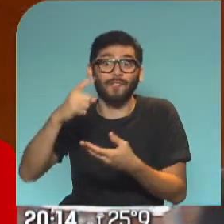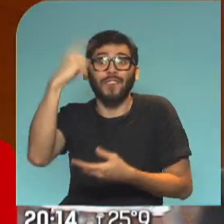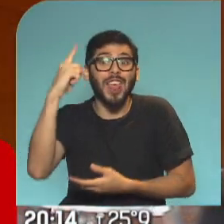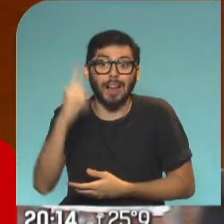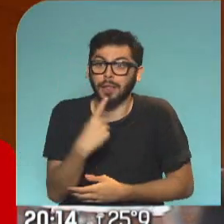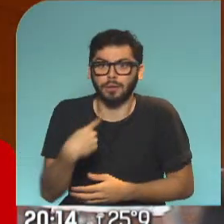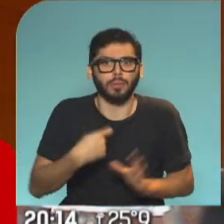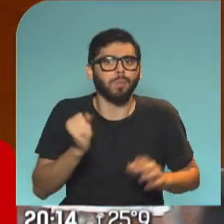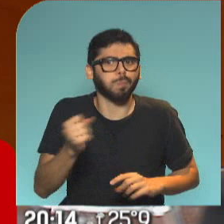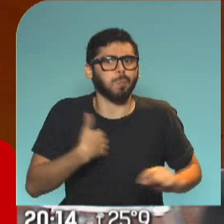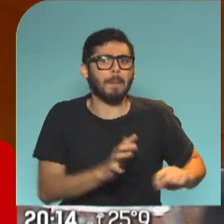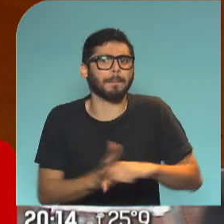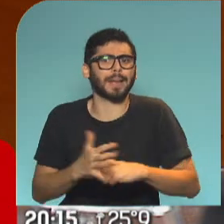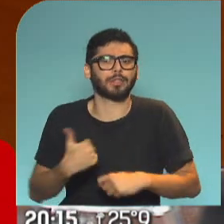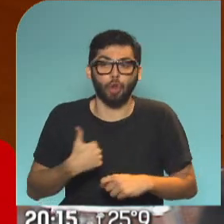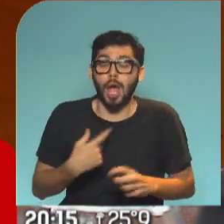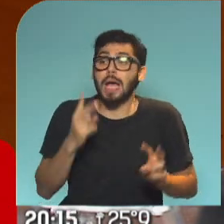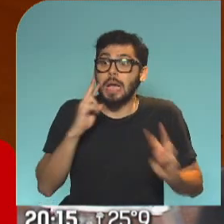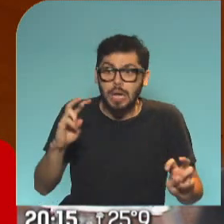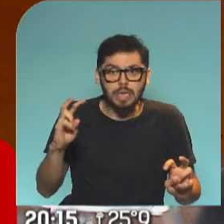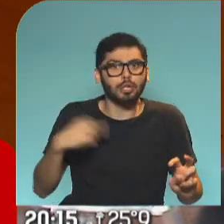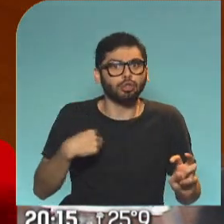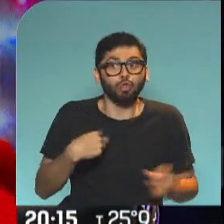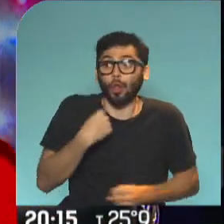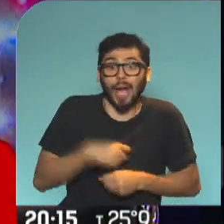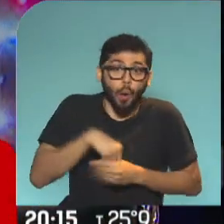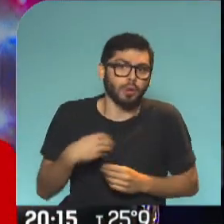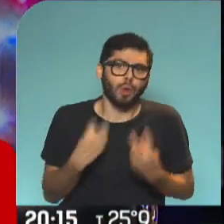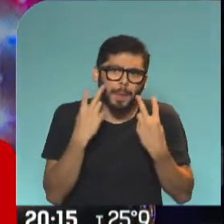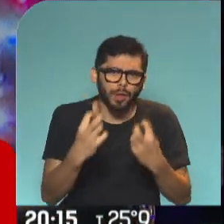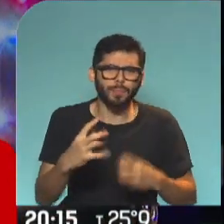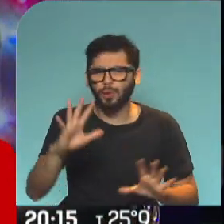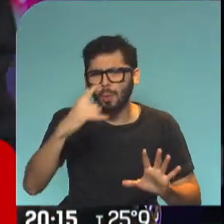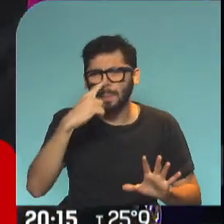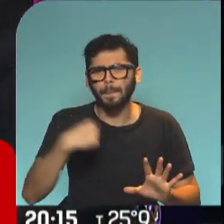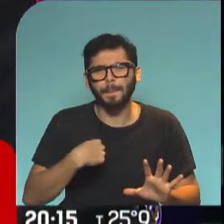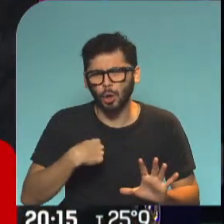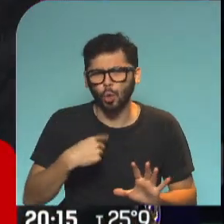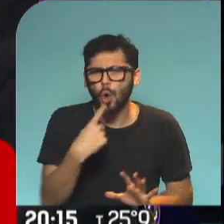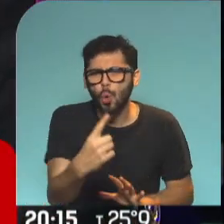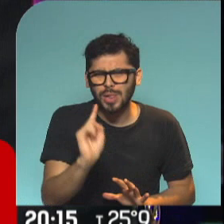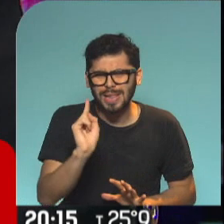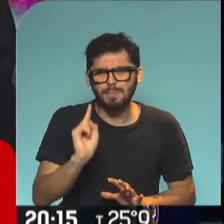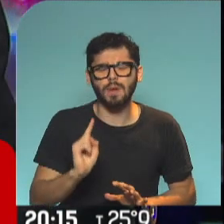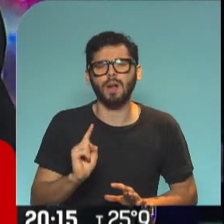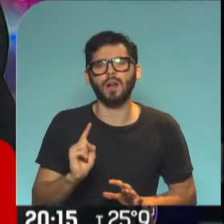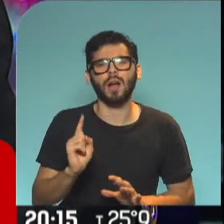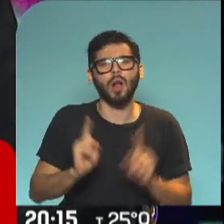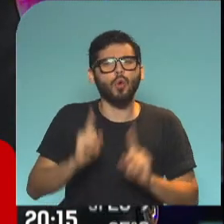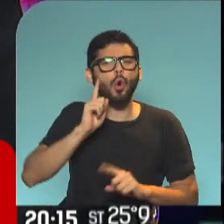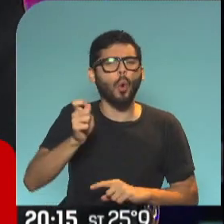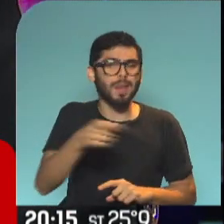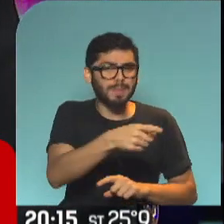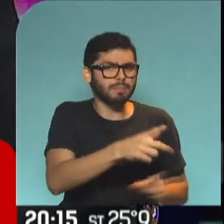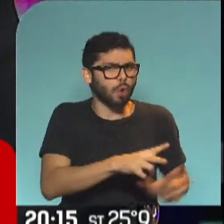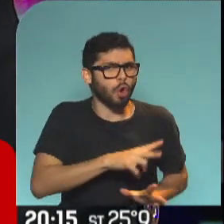me llama la atención y las estoy investigando desde mi vocalidad hay jueces una última pregunta porque el parqué de jueces que dicen que cuenta